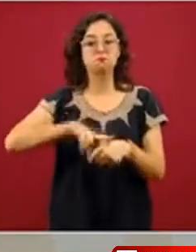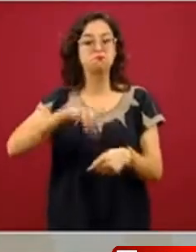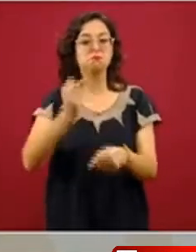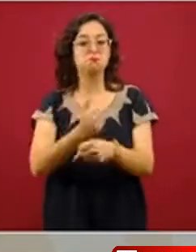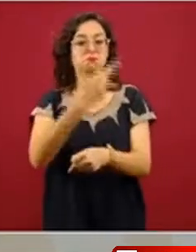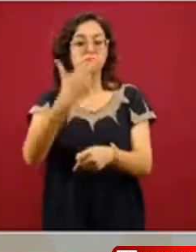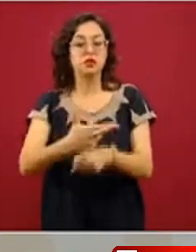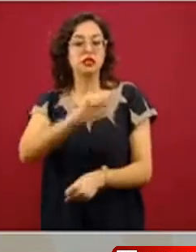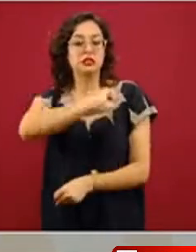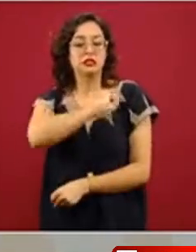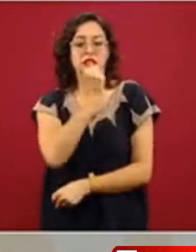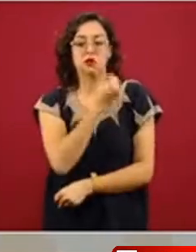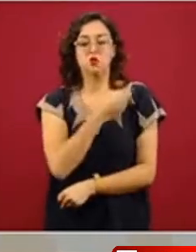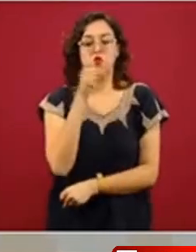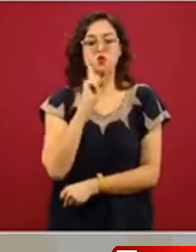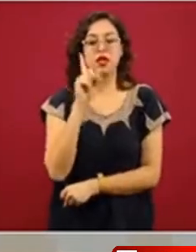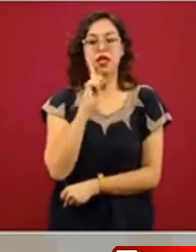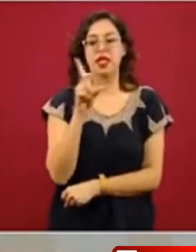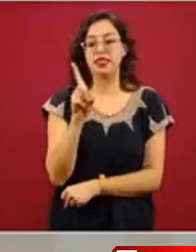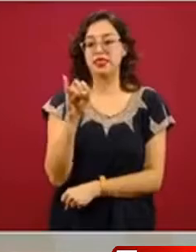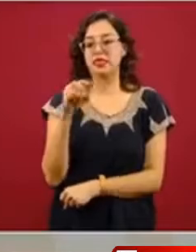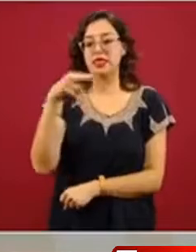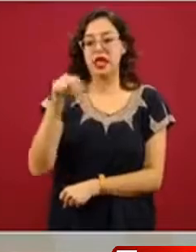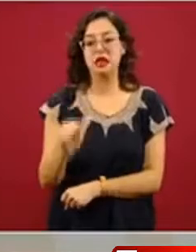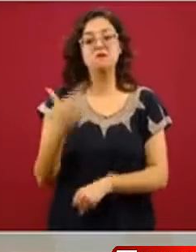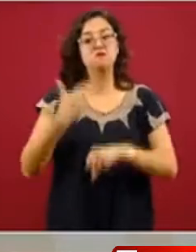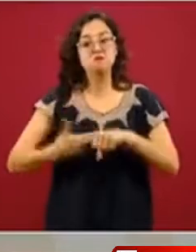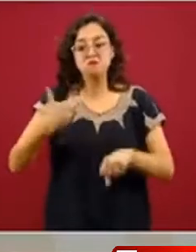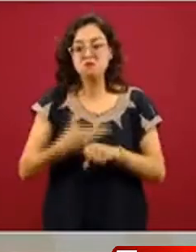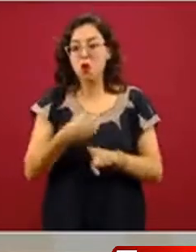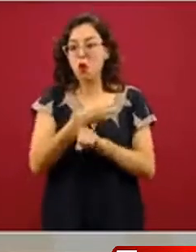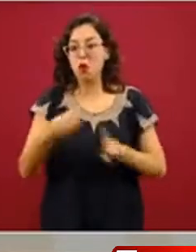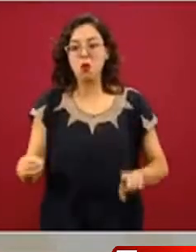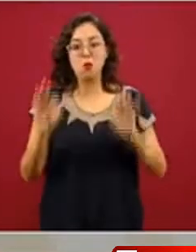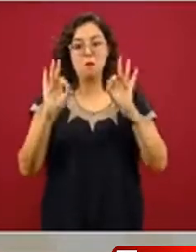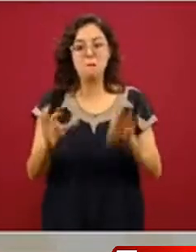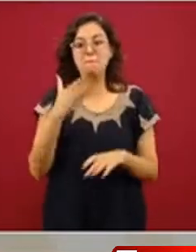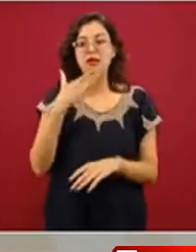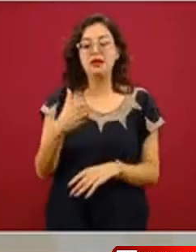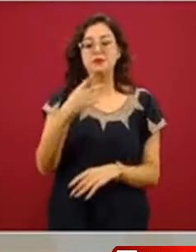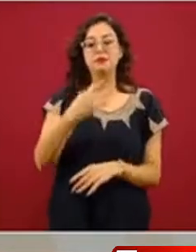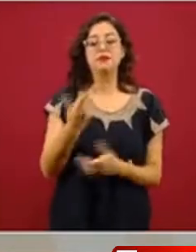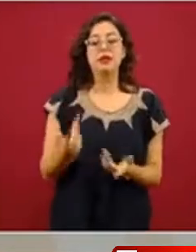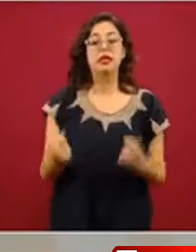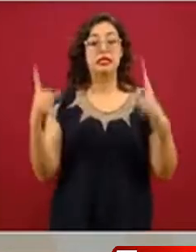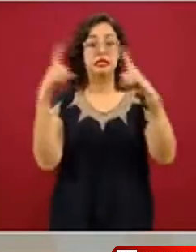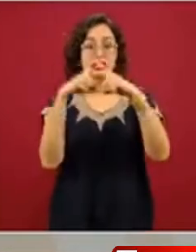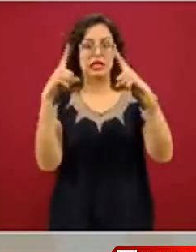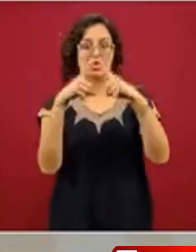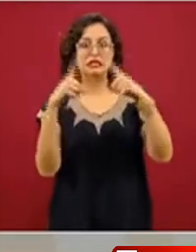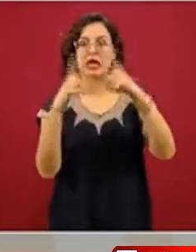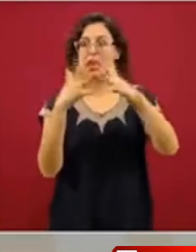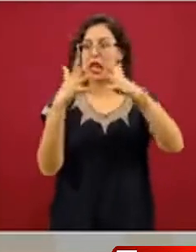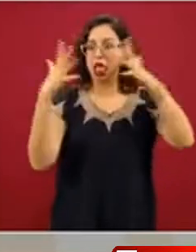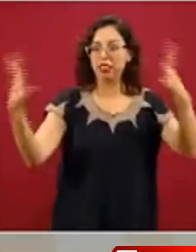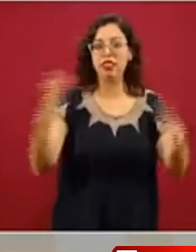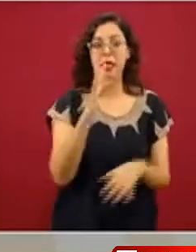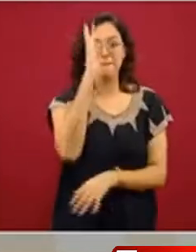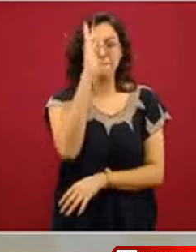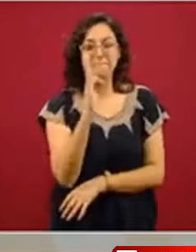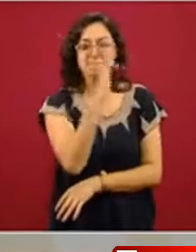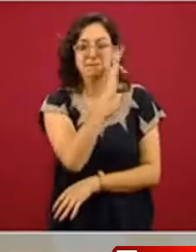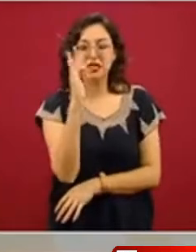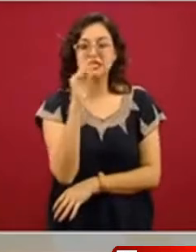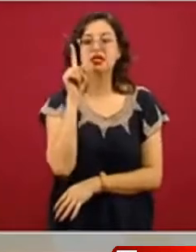la doctora Diana Carpio, organizaron muy bien para que las misas en las iglesias grandes